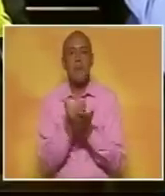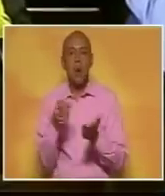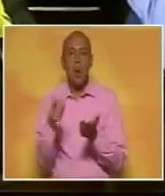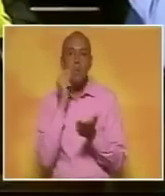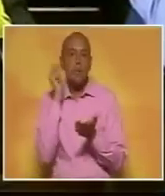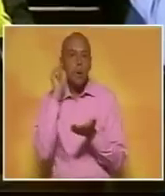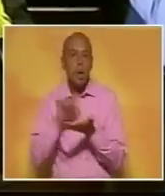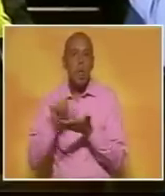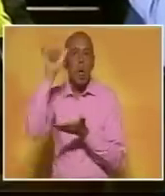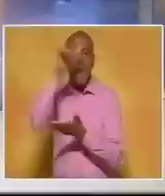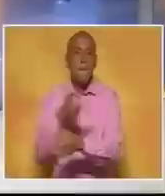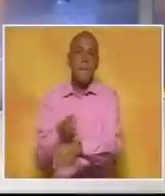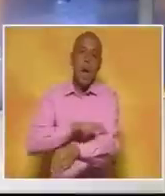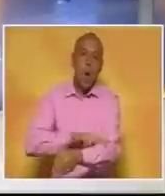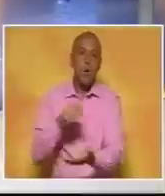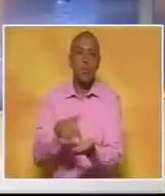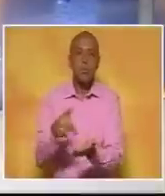van.